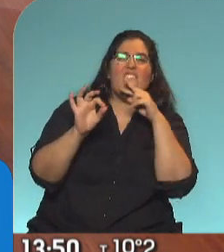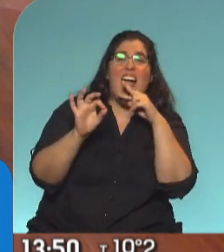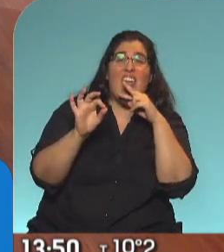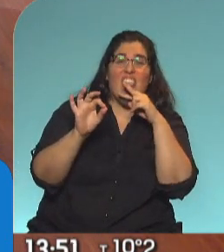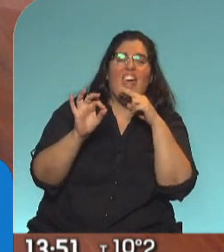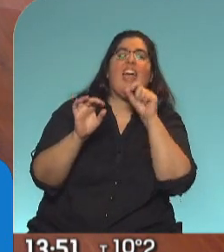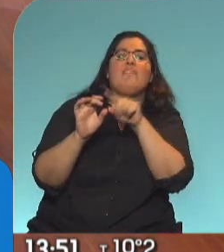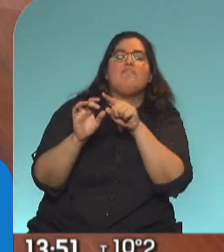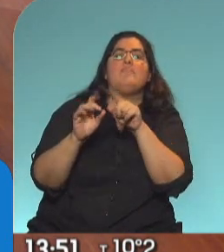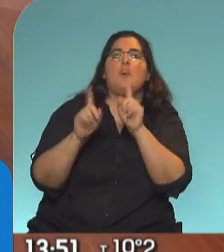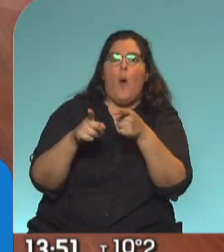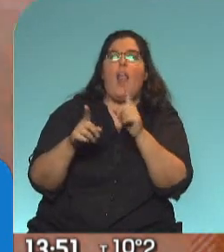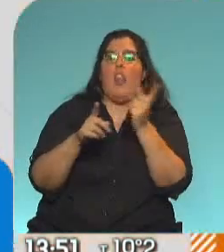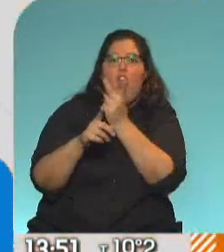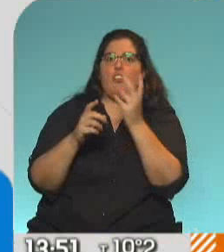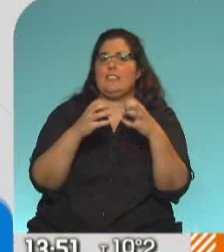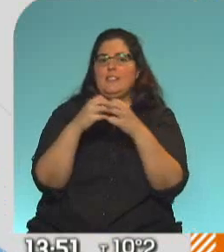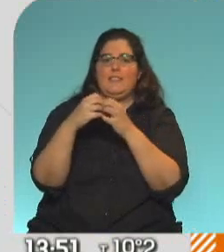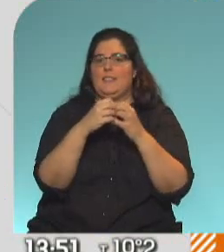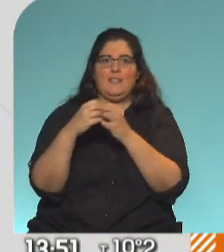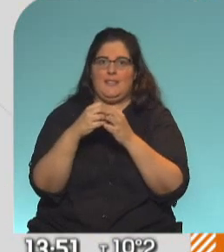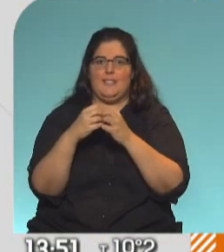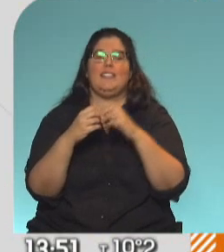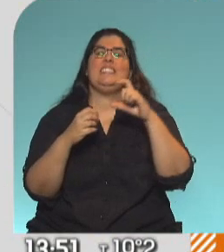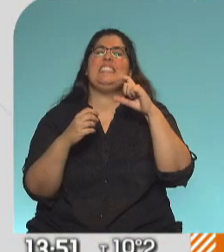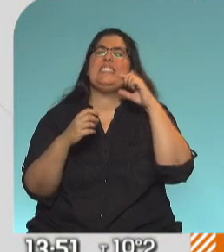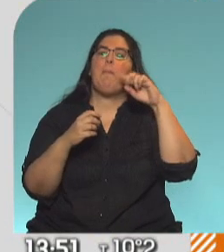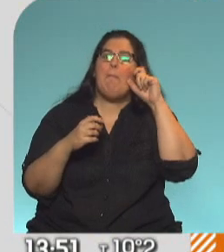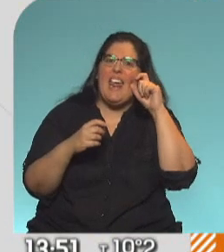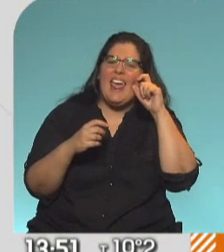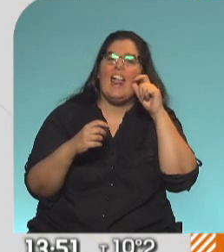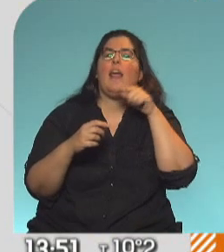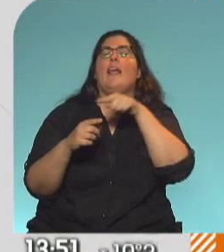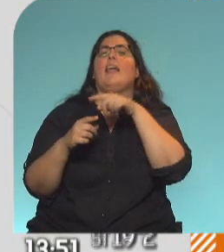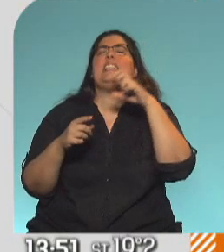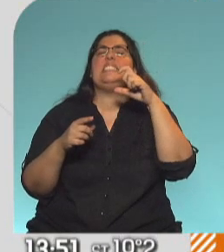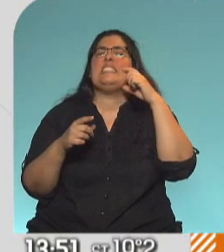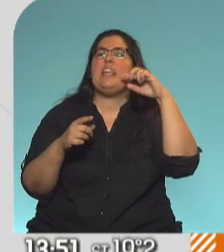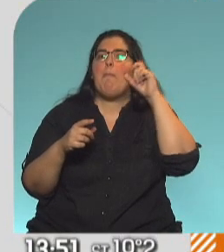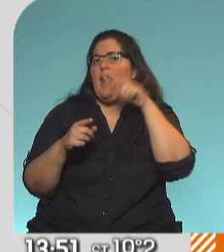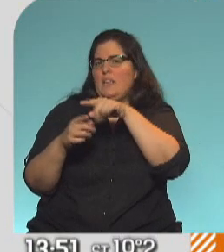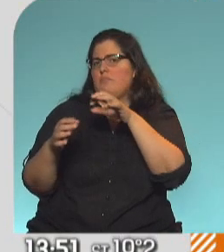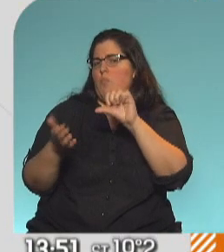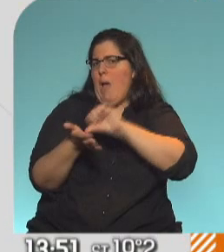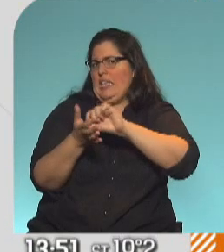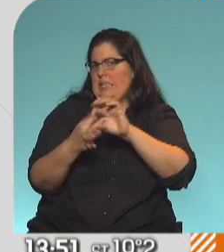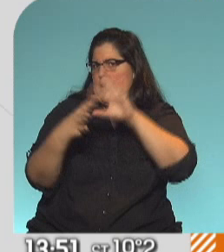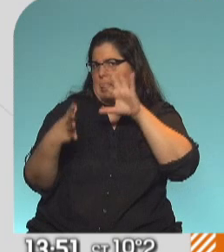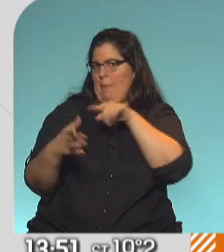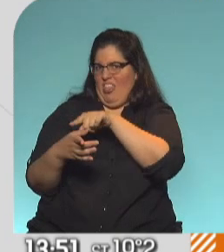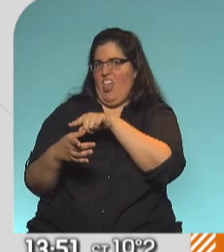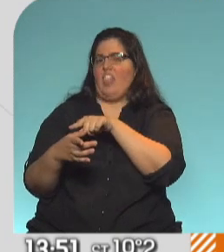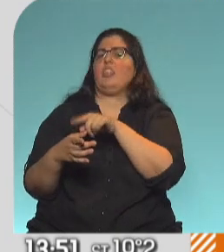el sector que se disputan Turquía y Chipre. Chipre, recordemos, es una república independiente, en una